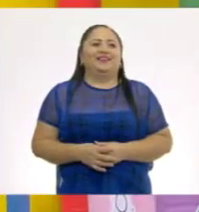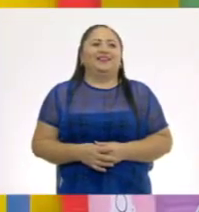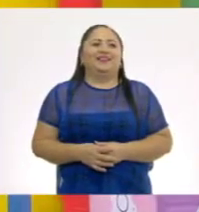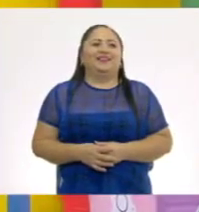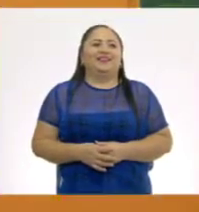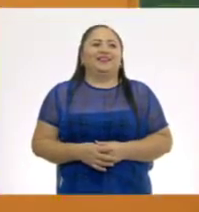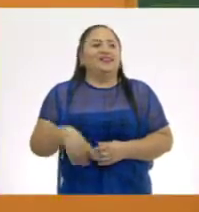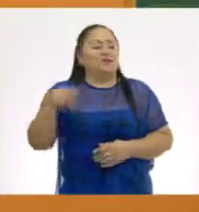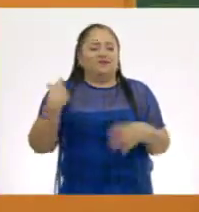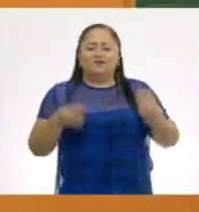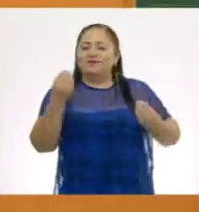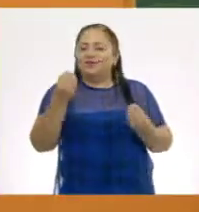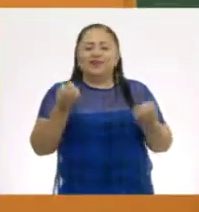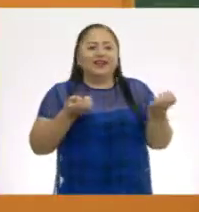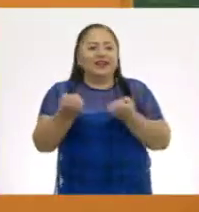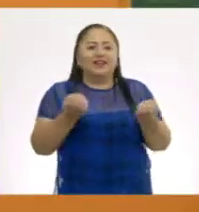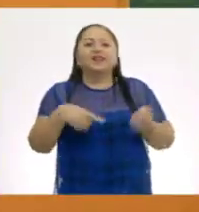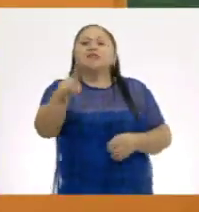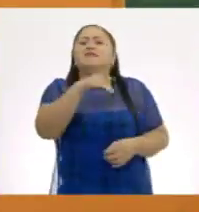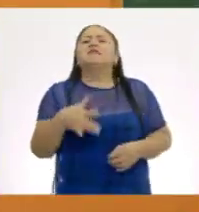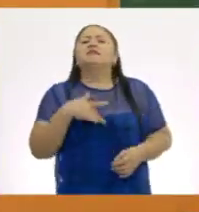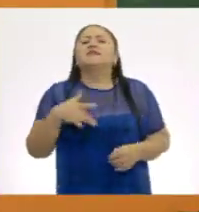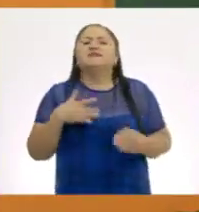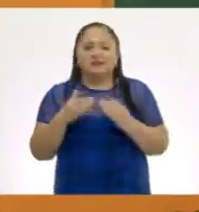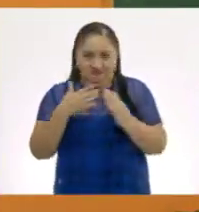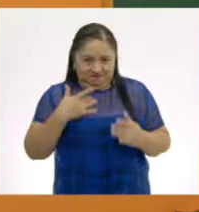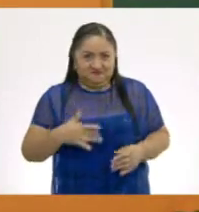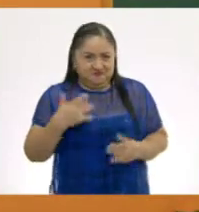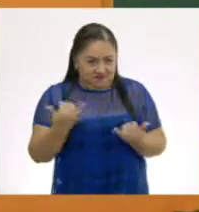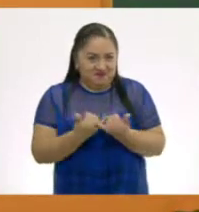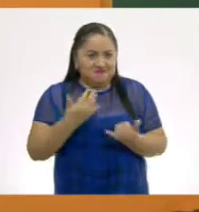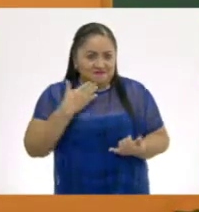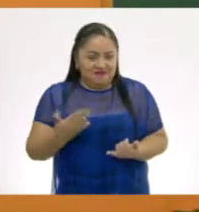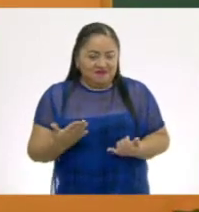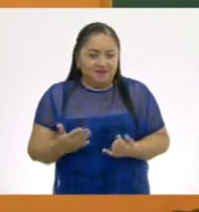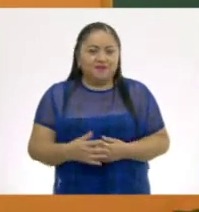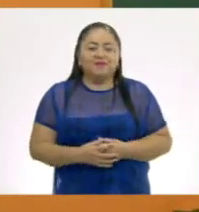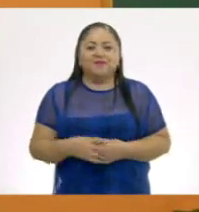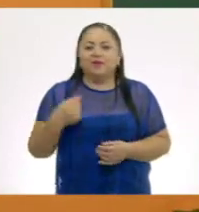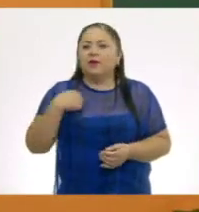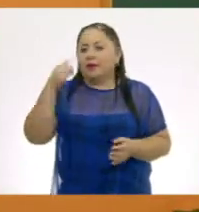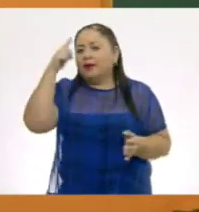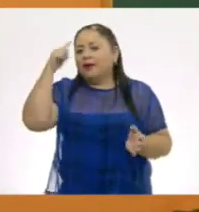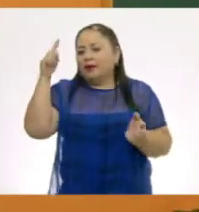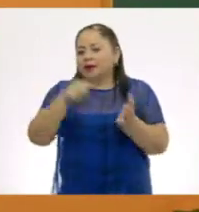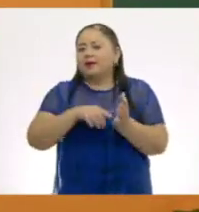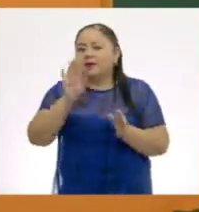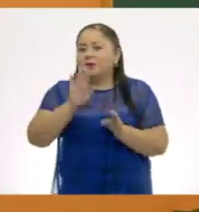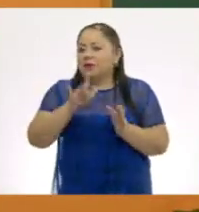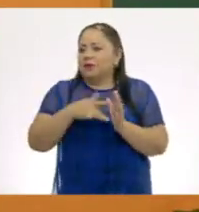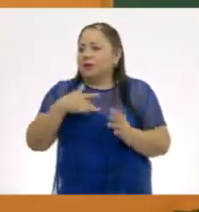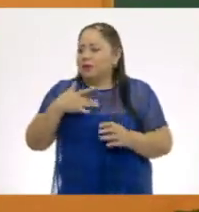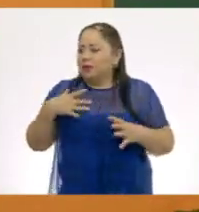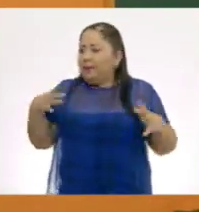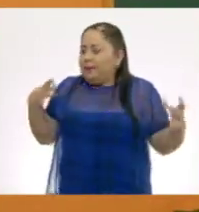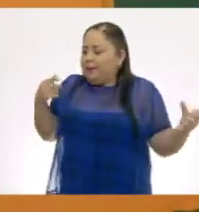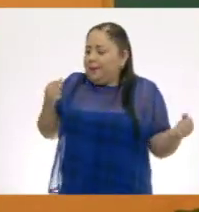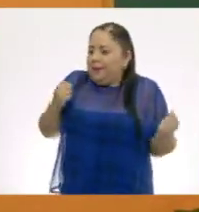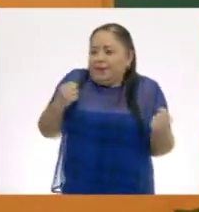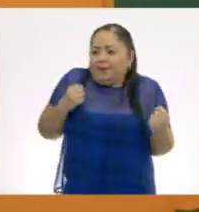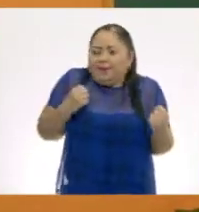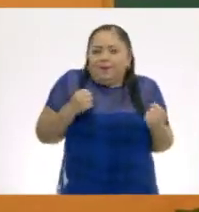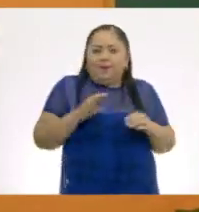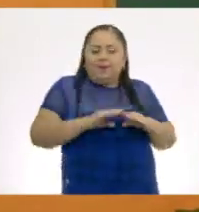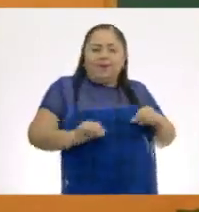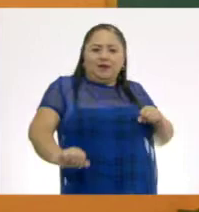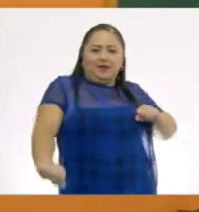Con mucho ejercicio. ¿Cómo se sienten, niños, ustedes? Muy bien, yo creo que se sintieron a lo mejor como atrapados. Esa